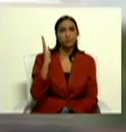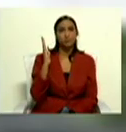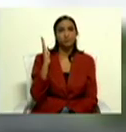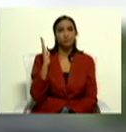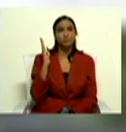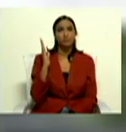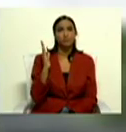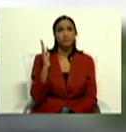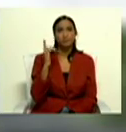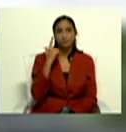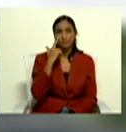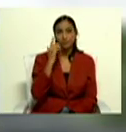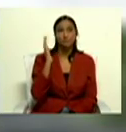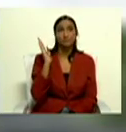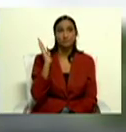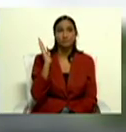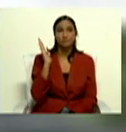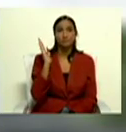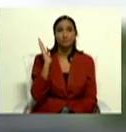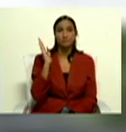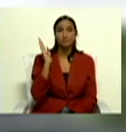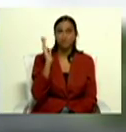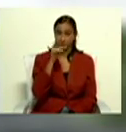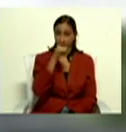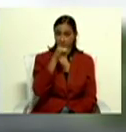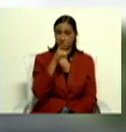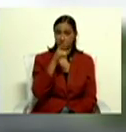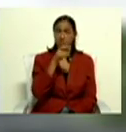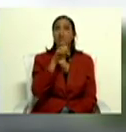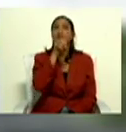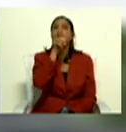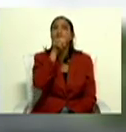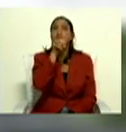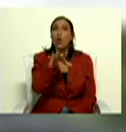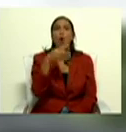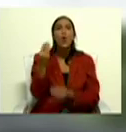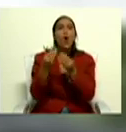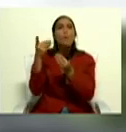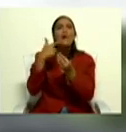que no tienen cómo excusar esto que estoy acá mencionando,